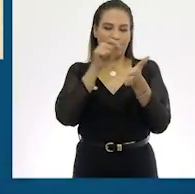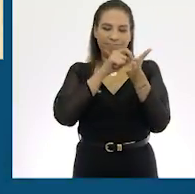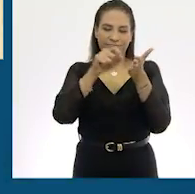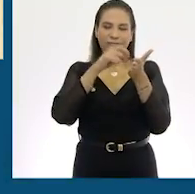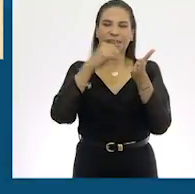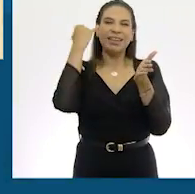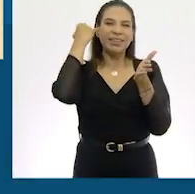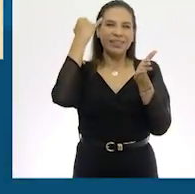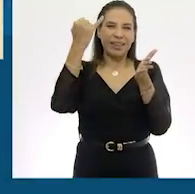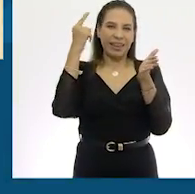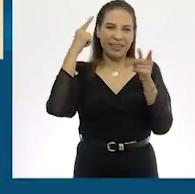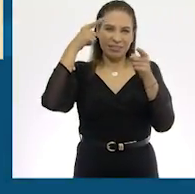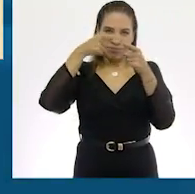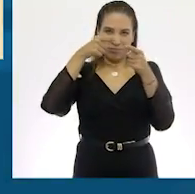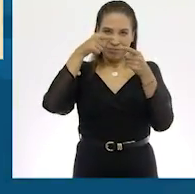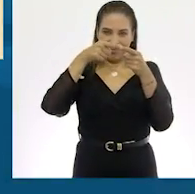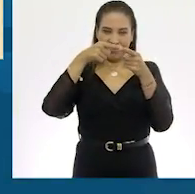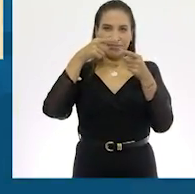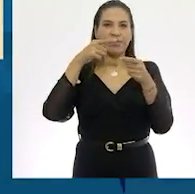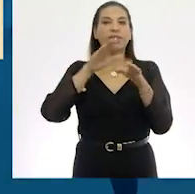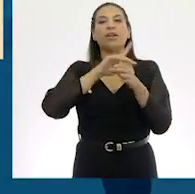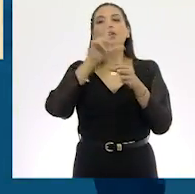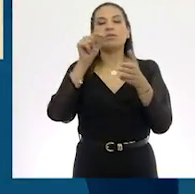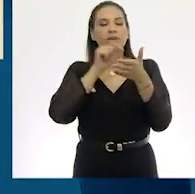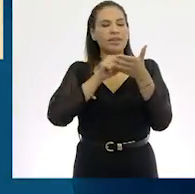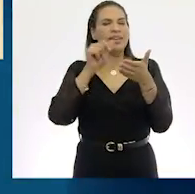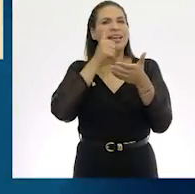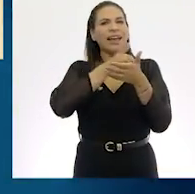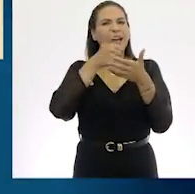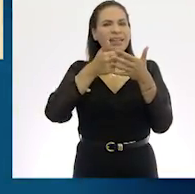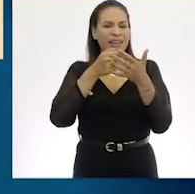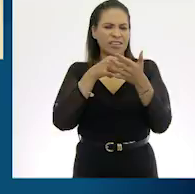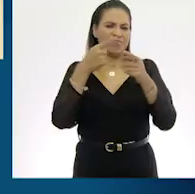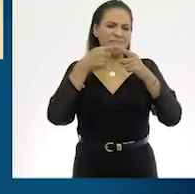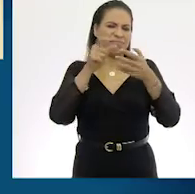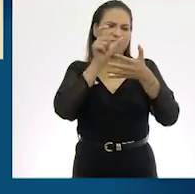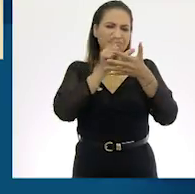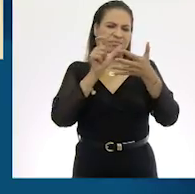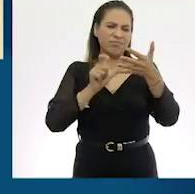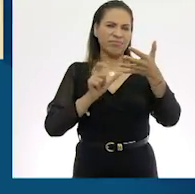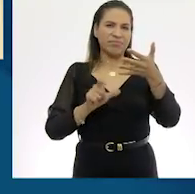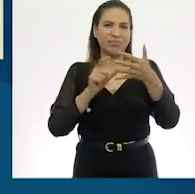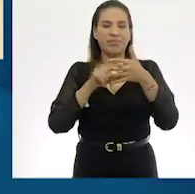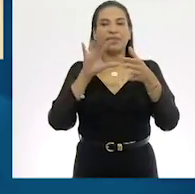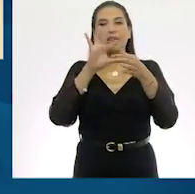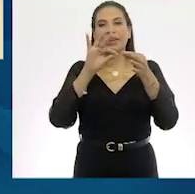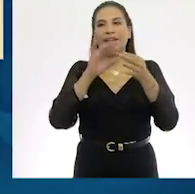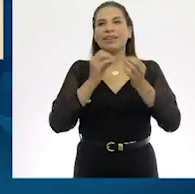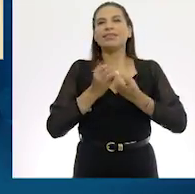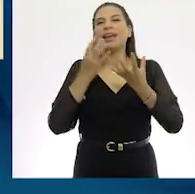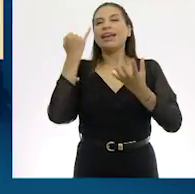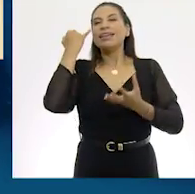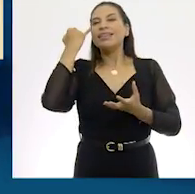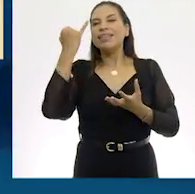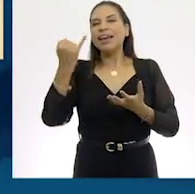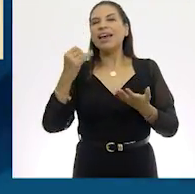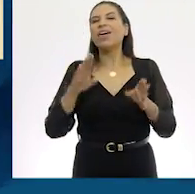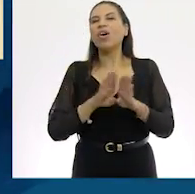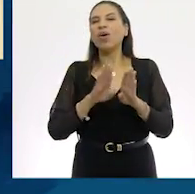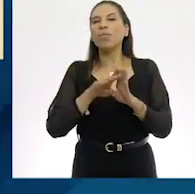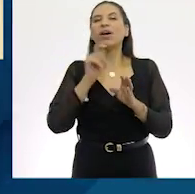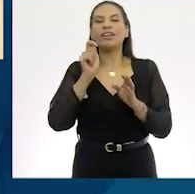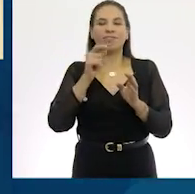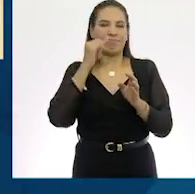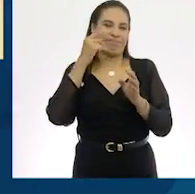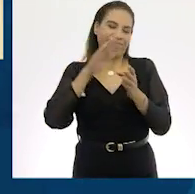las ideas centrales. Identificar las ideas centrales de cada apartado del texto. Expresar las ideas recurriendo a la